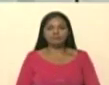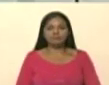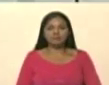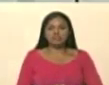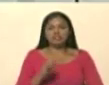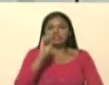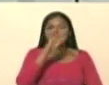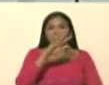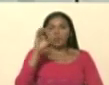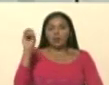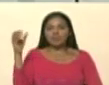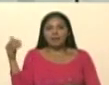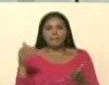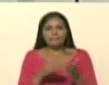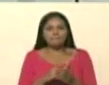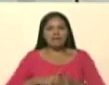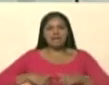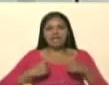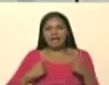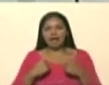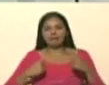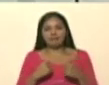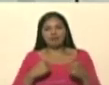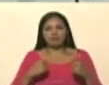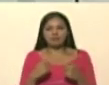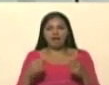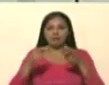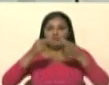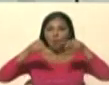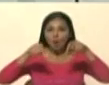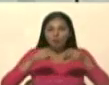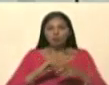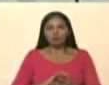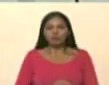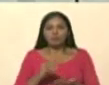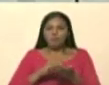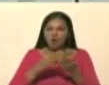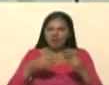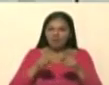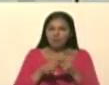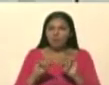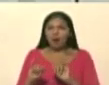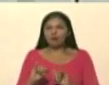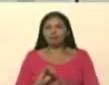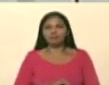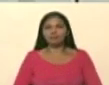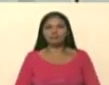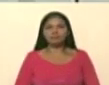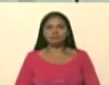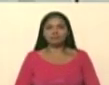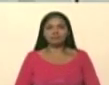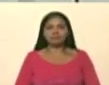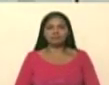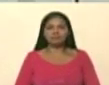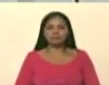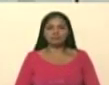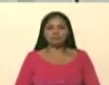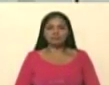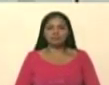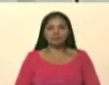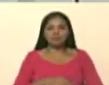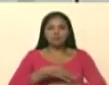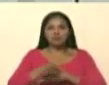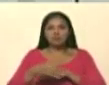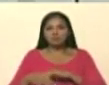50.000 gallinas ponedoras en el sector santamaría granja agrícola de huawei municipio